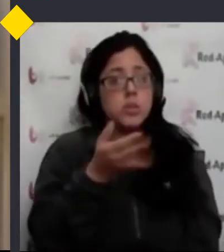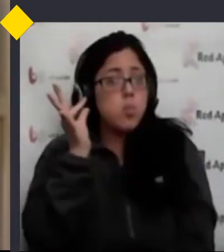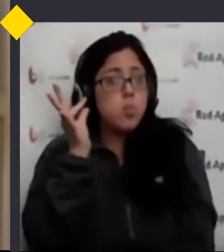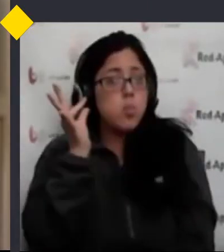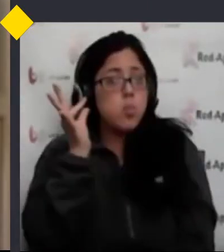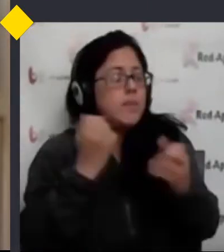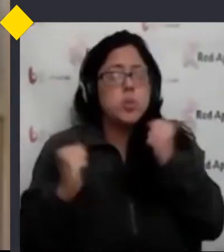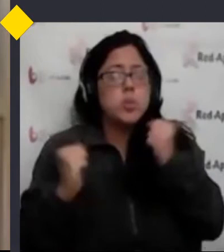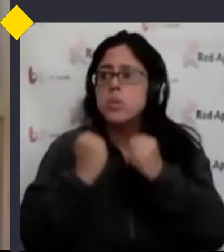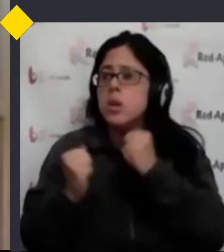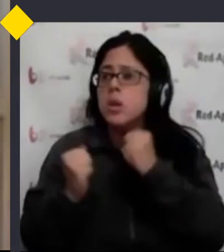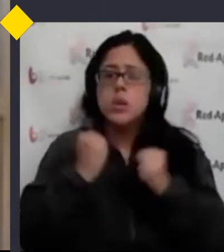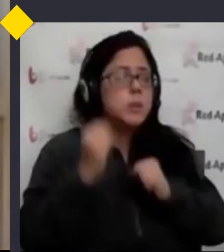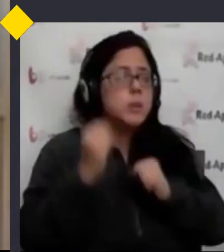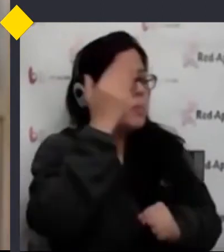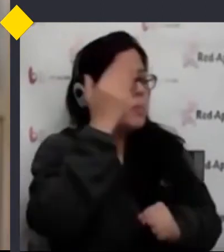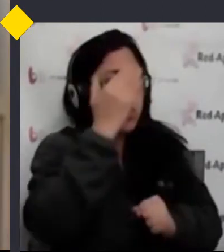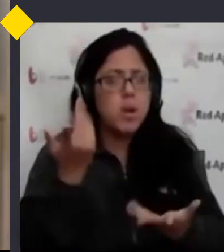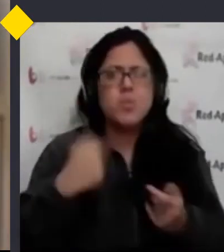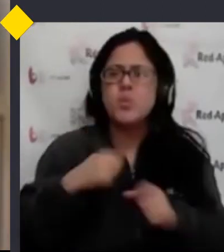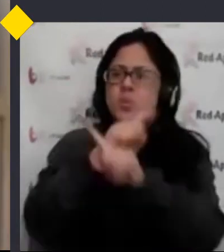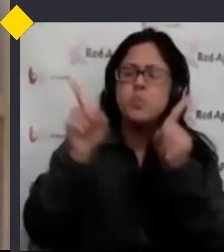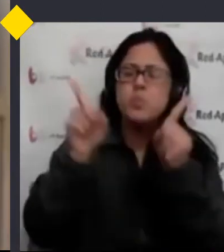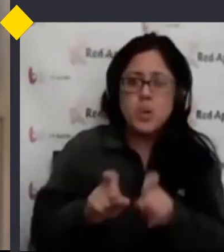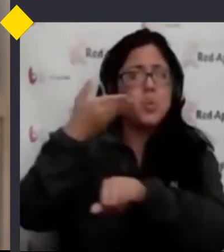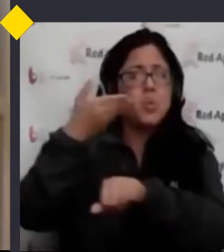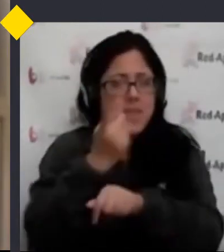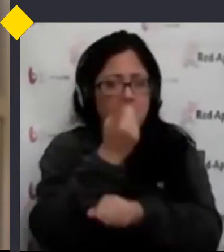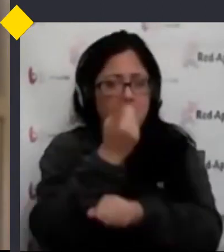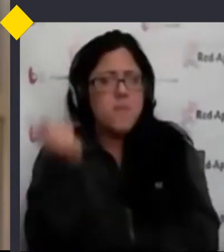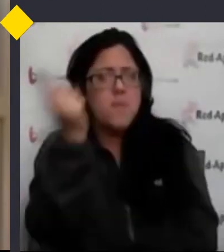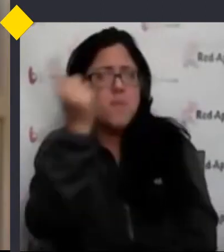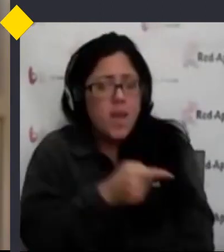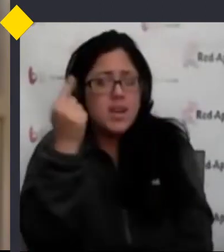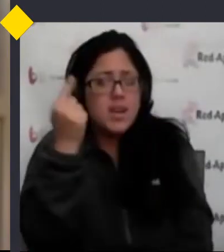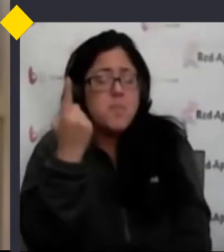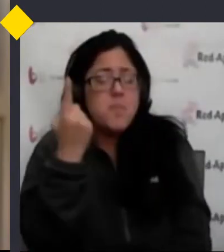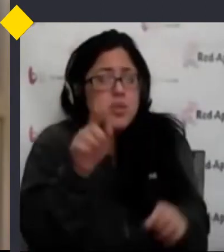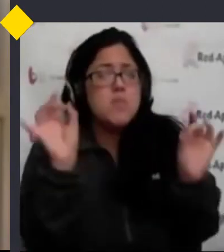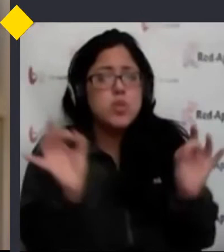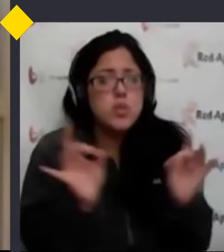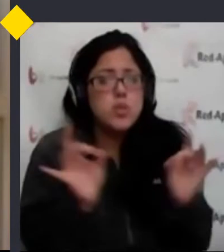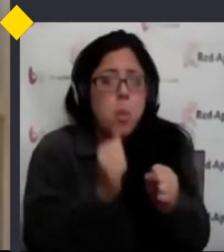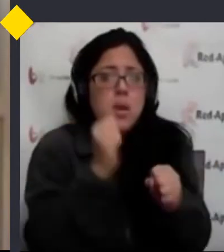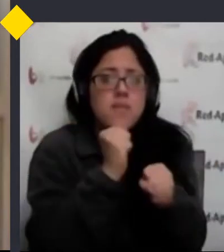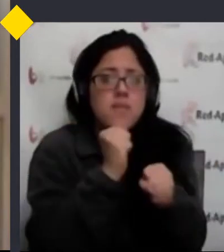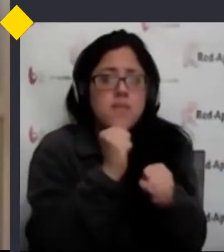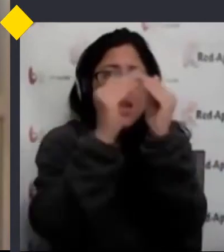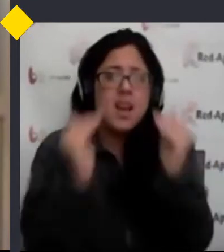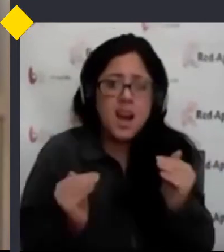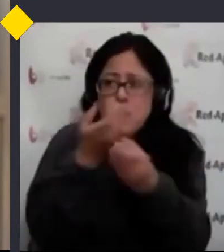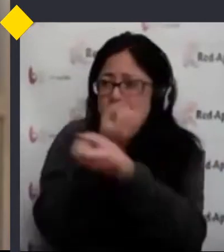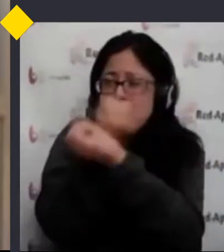pregunto, ¿habrán pedido que vuelvan, siendo que era posible teletrabajar, para que renuncien? Y una medida